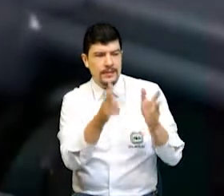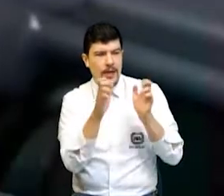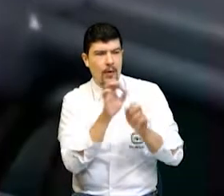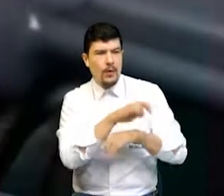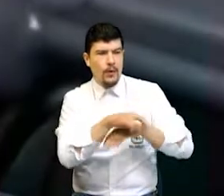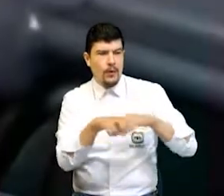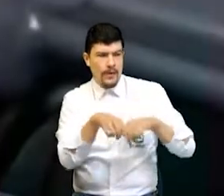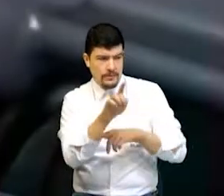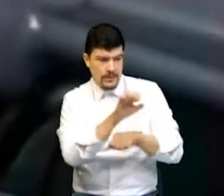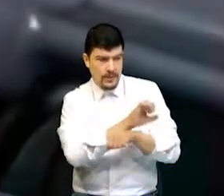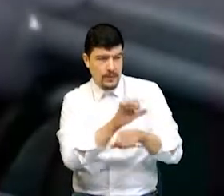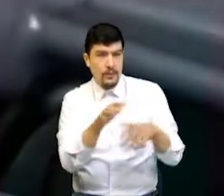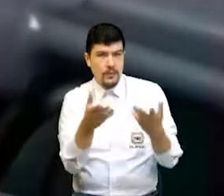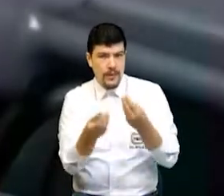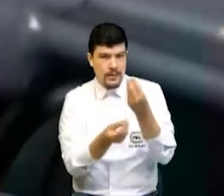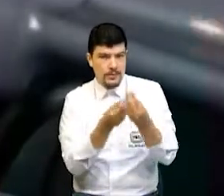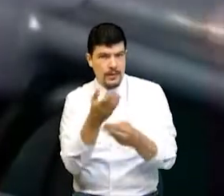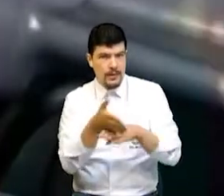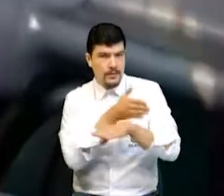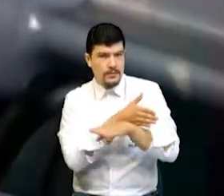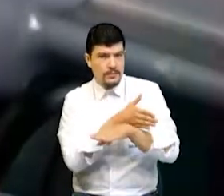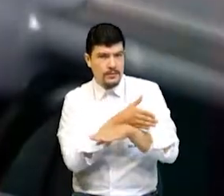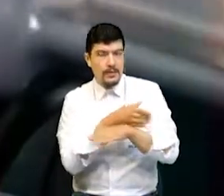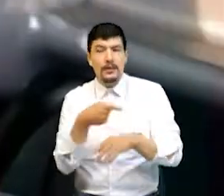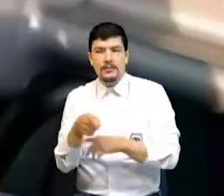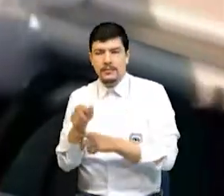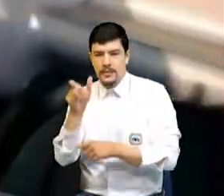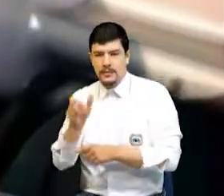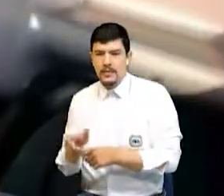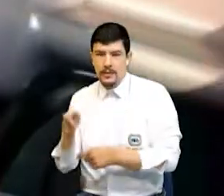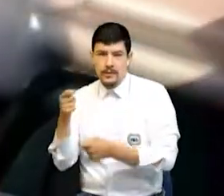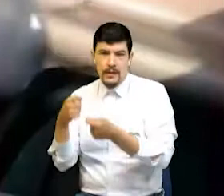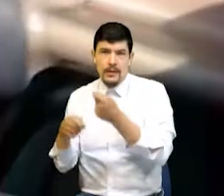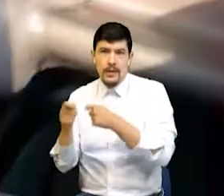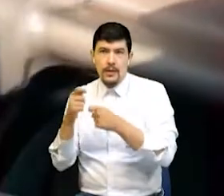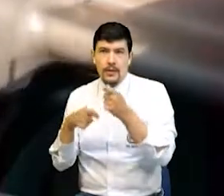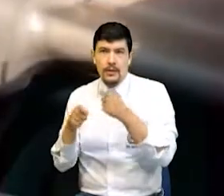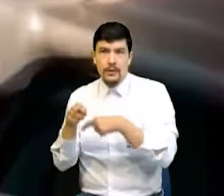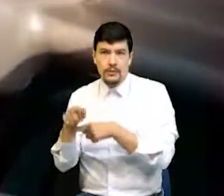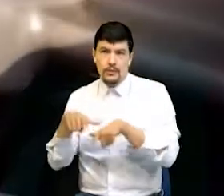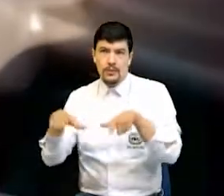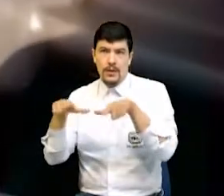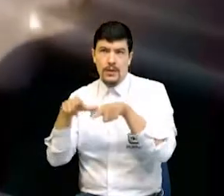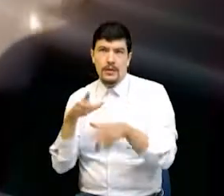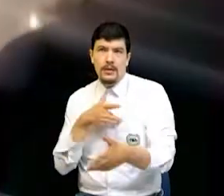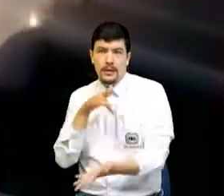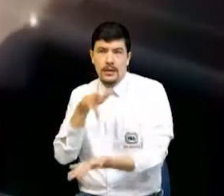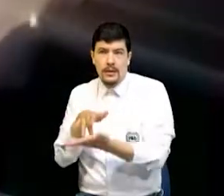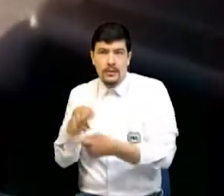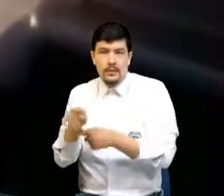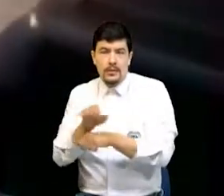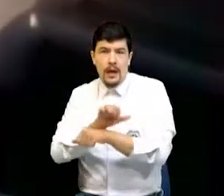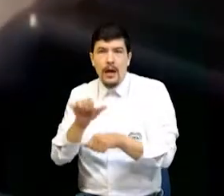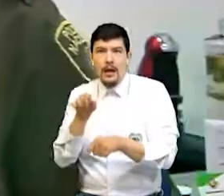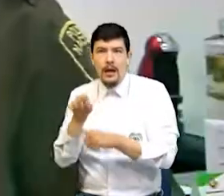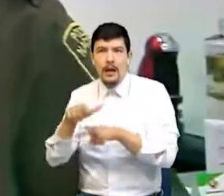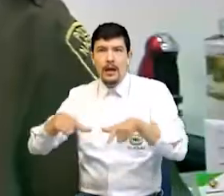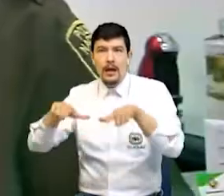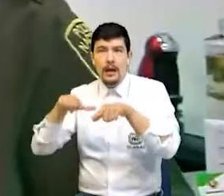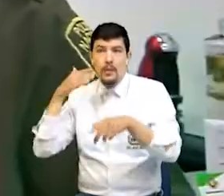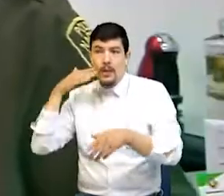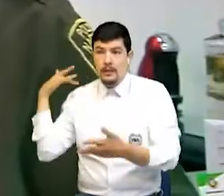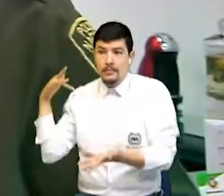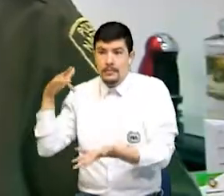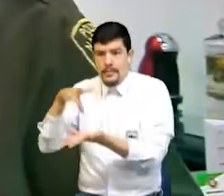hurtarle su vehículo el vendedor pues da unas ubicaciones para que llegue el vehículo allí y